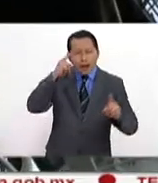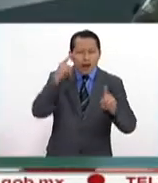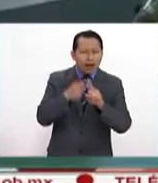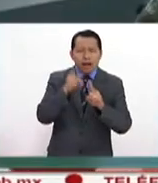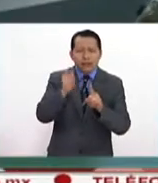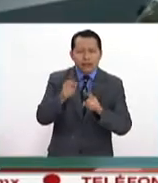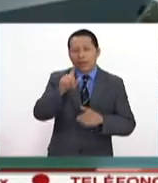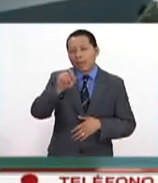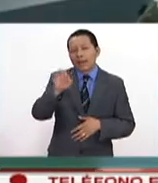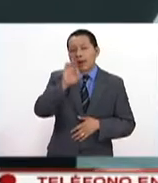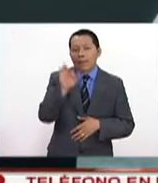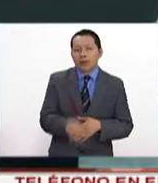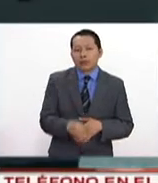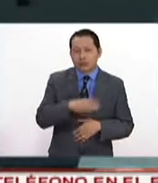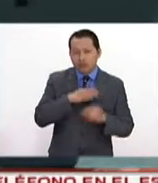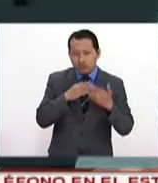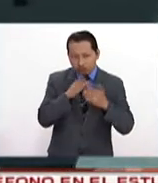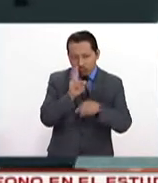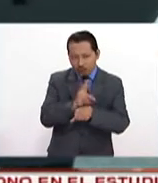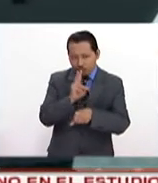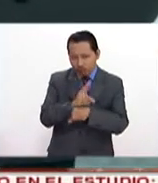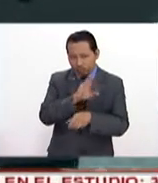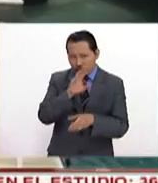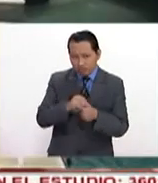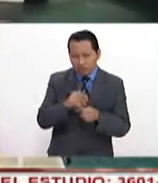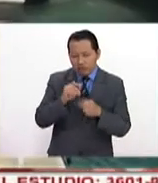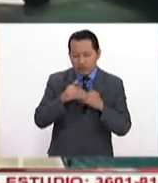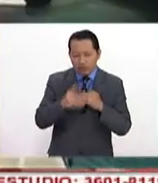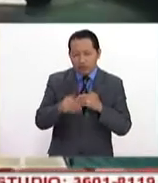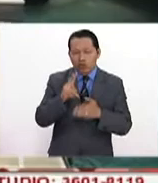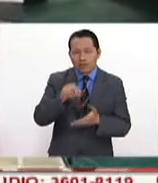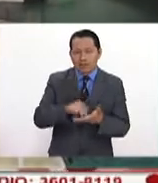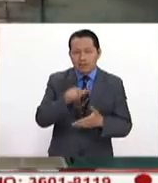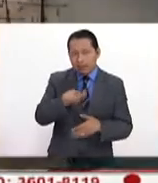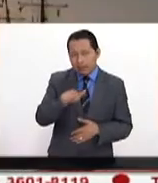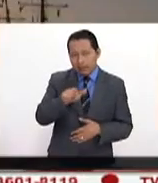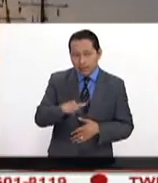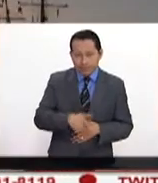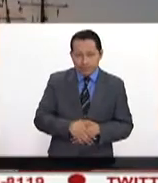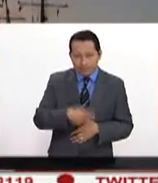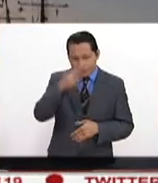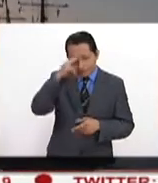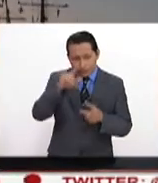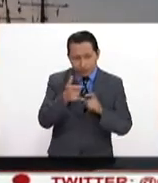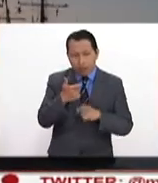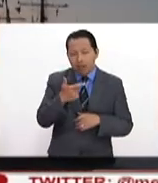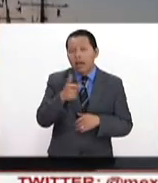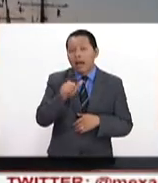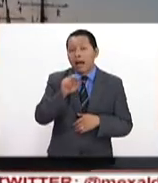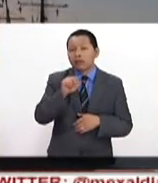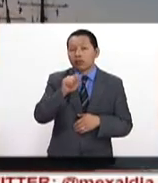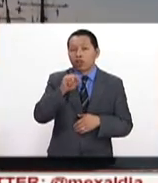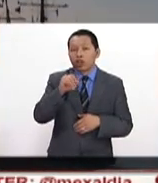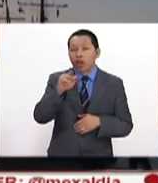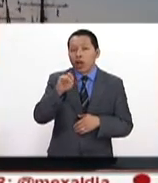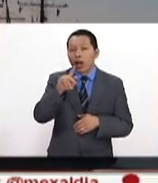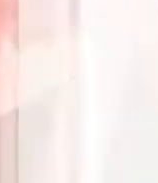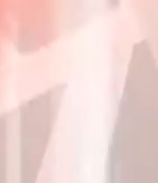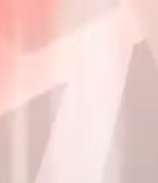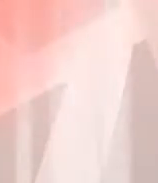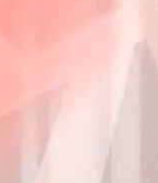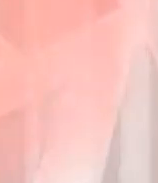el 20% de navíos inspeccionados al término de 2017. Para México al Día, Antonio López.